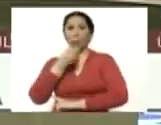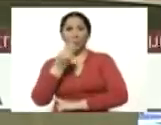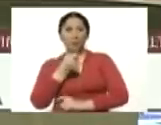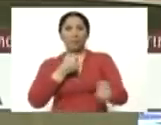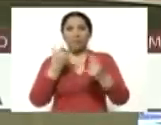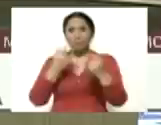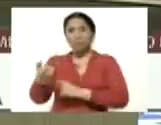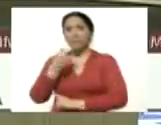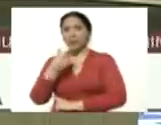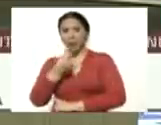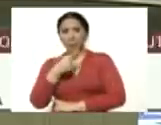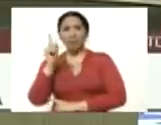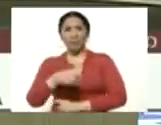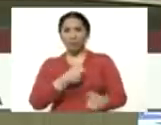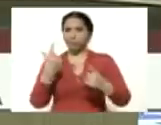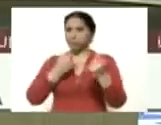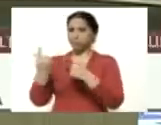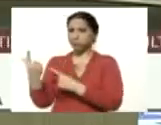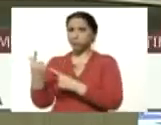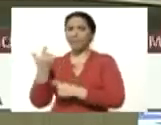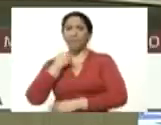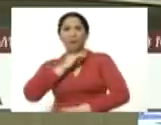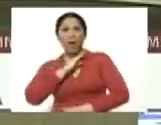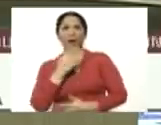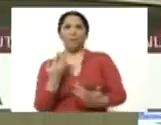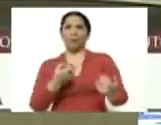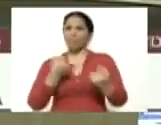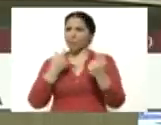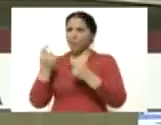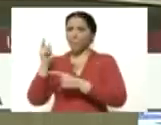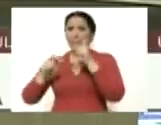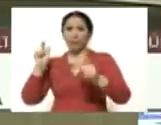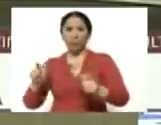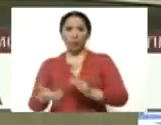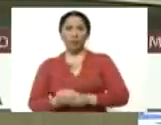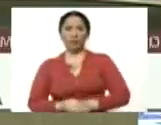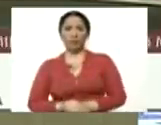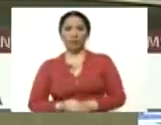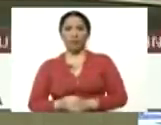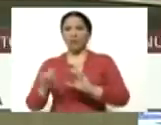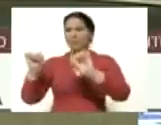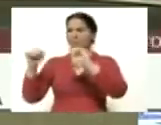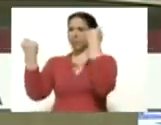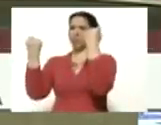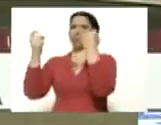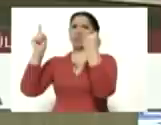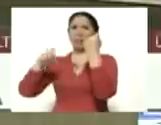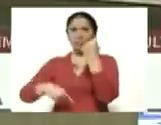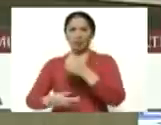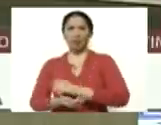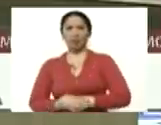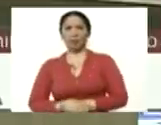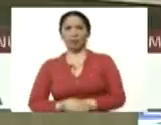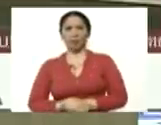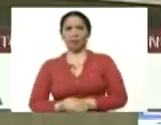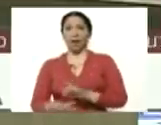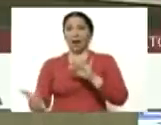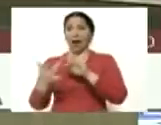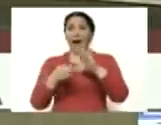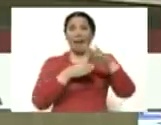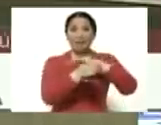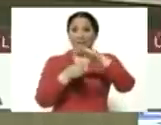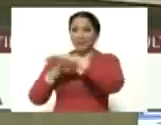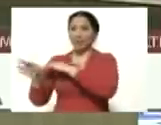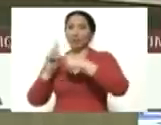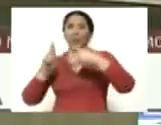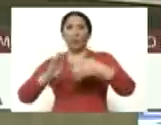transportar medicamentos, para transportar enfermos, para transportar personas. Se nos niega incluso el acceso a los recursos